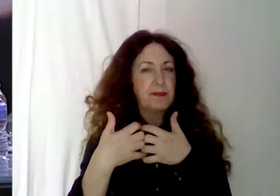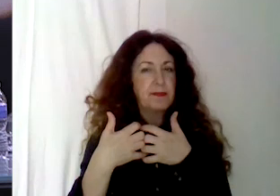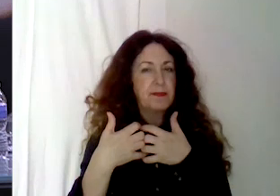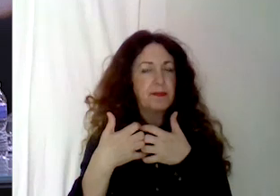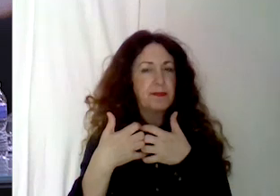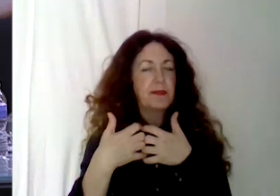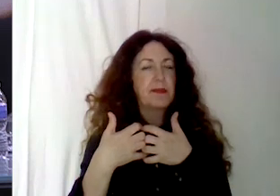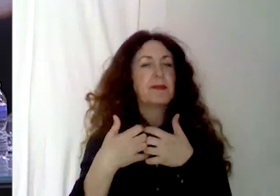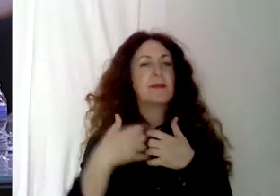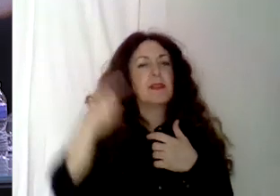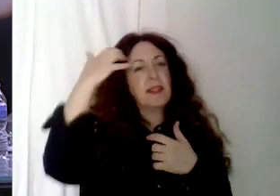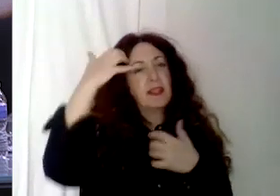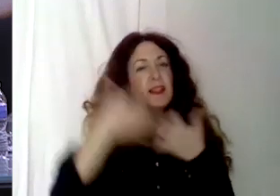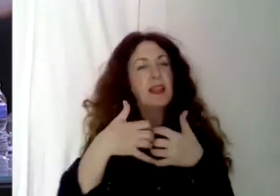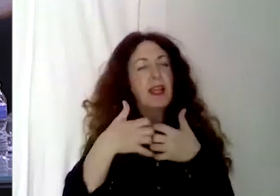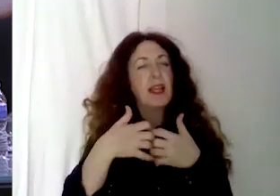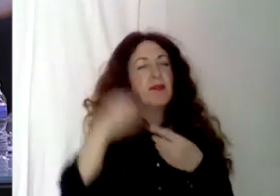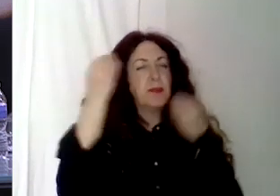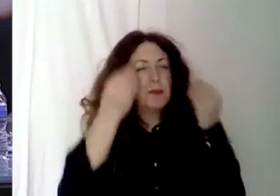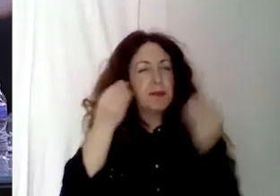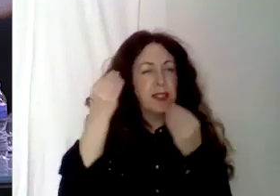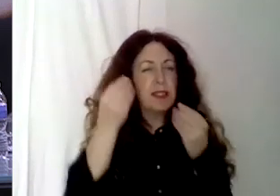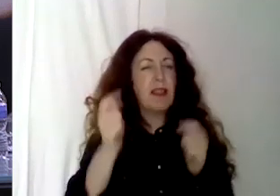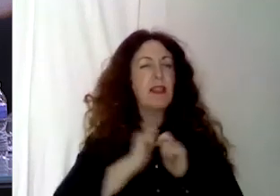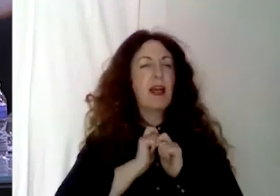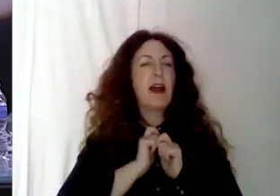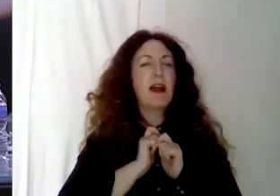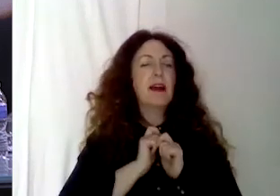llevar, me está generando hacer